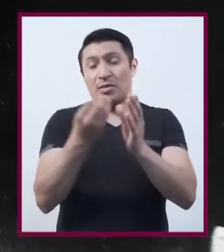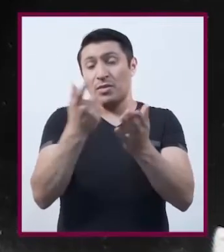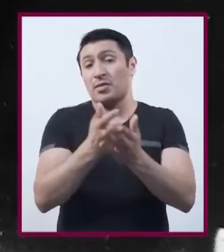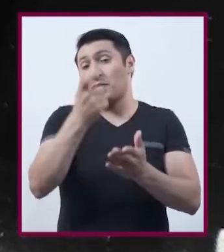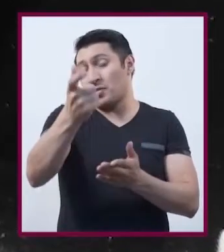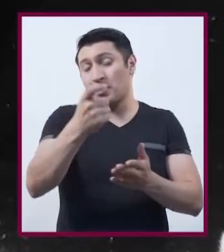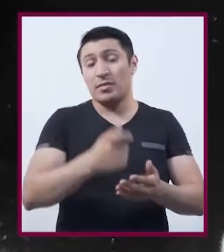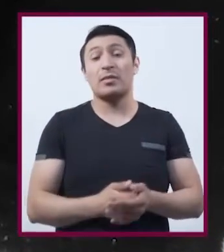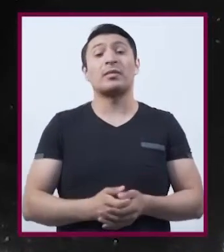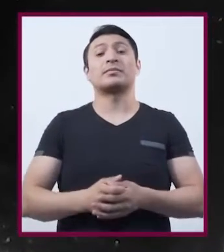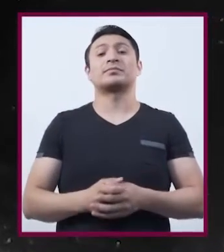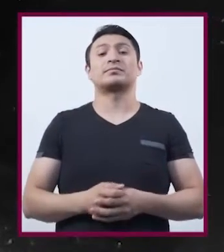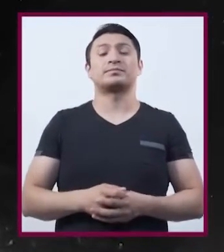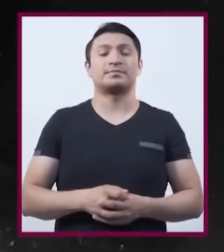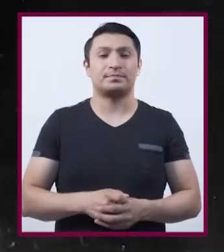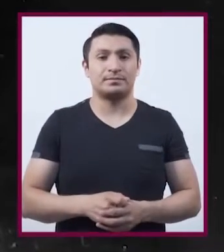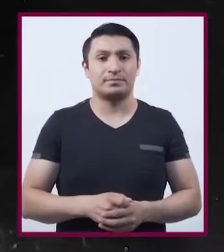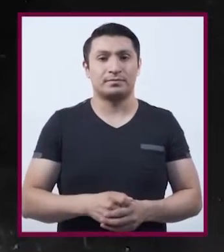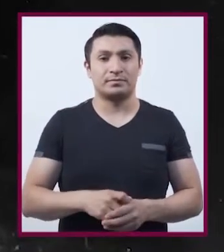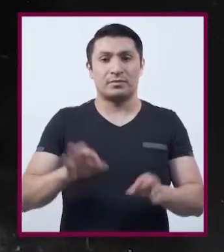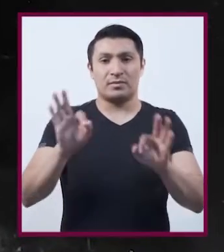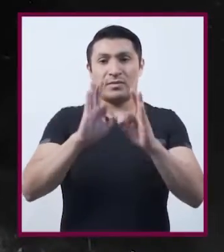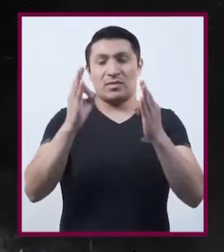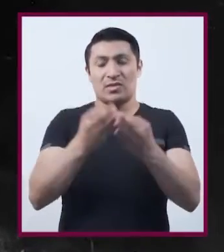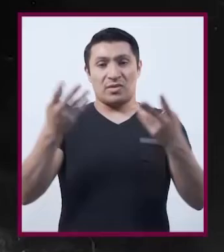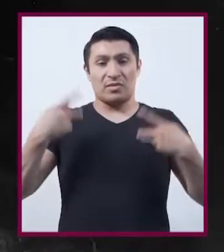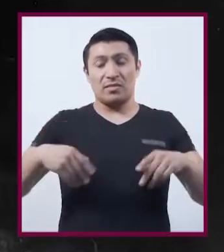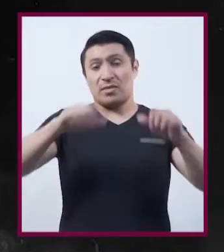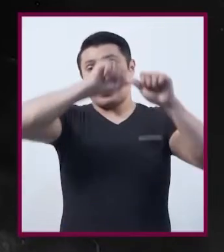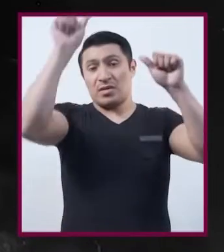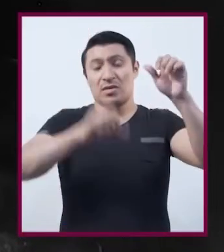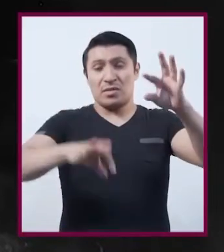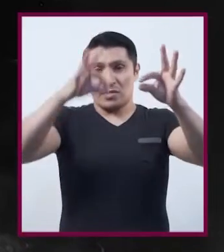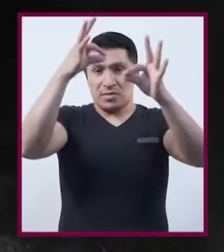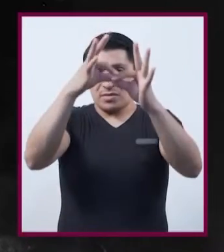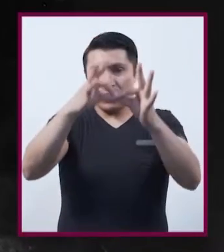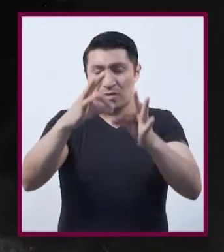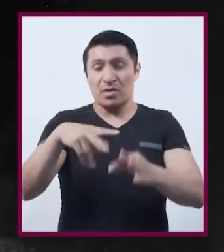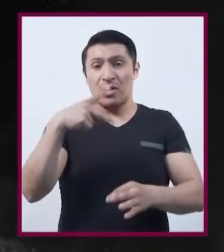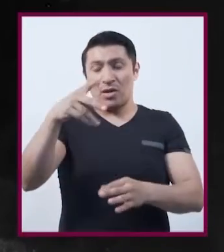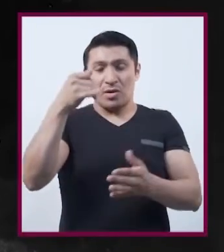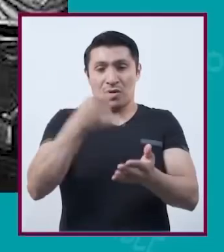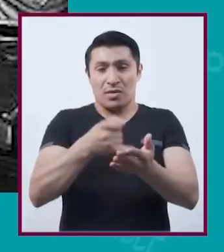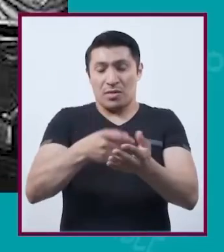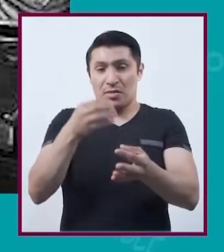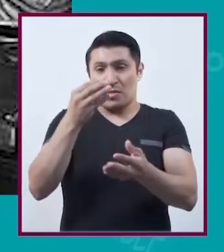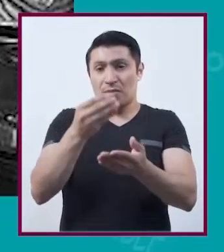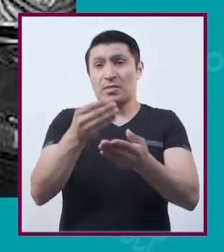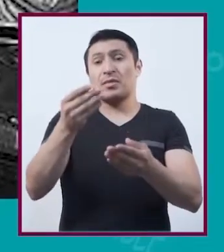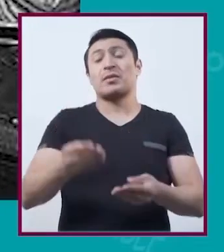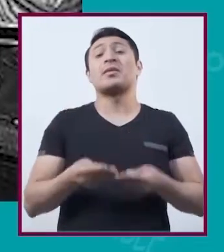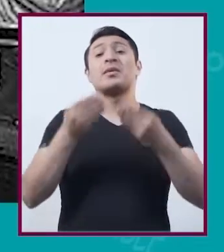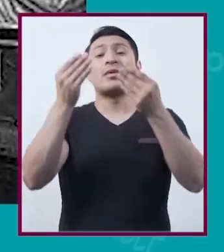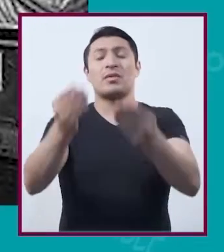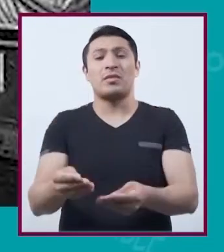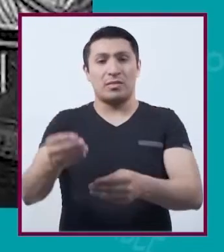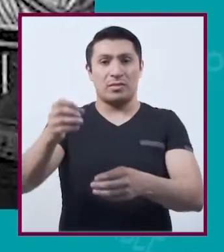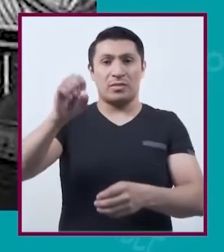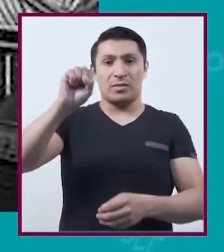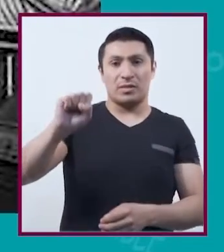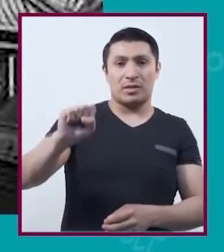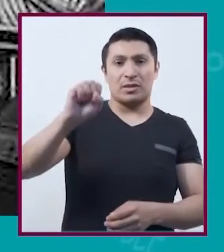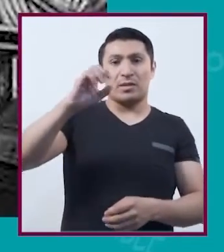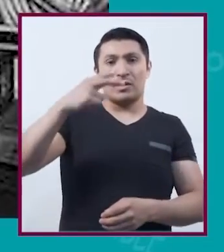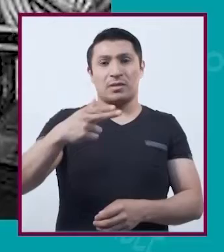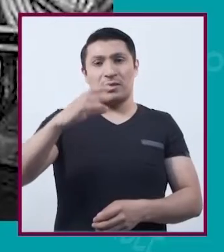programa Pago en Especie, un mecanismo que facilita a las y los artistas cumplir con el pago de sus impuestos mediante la